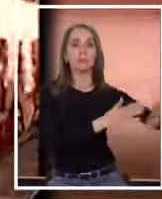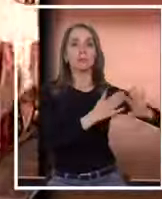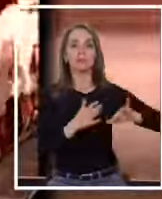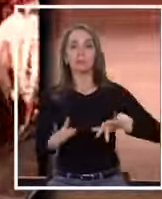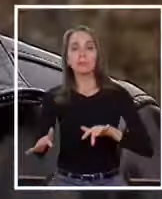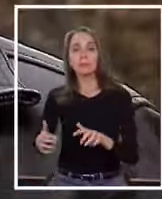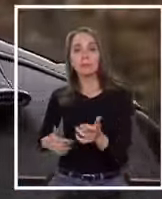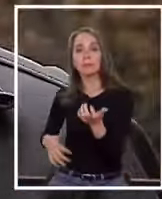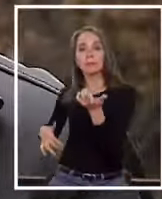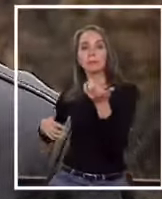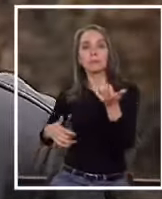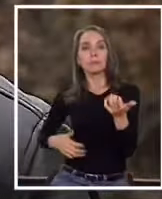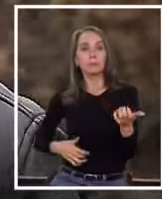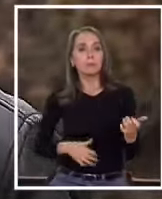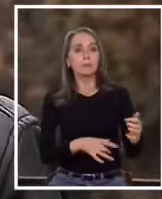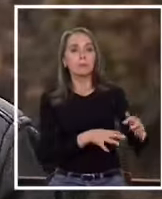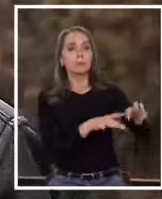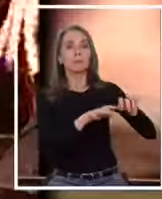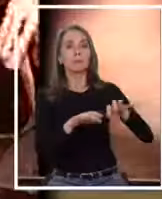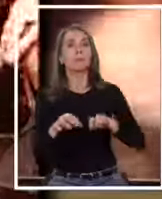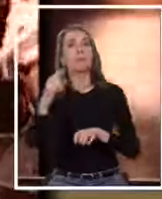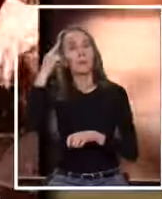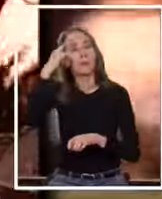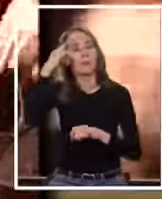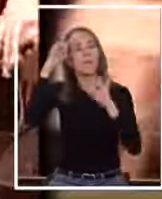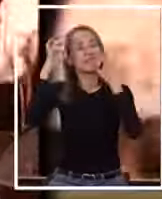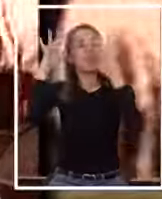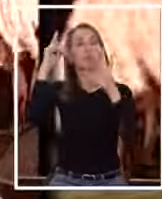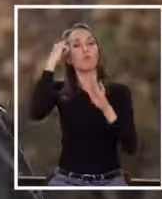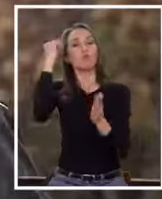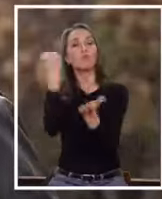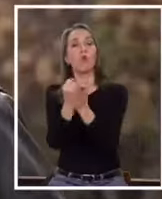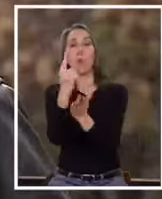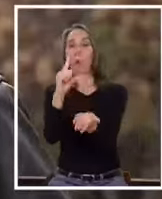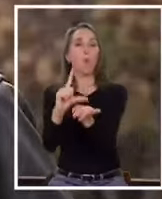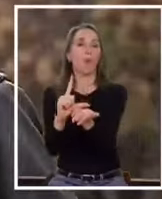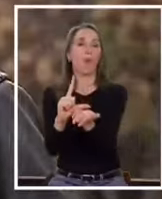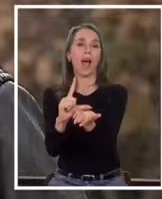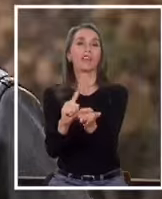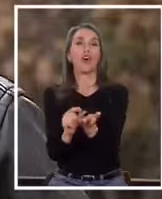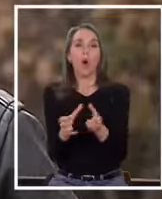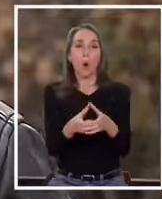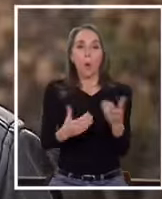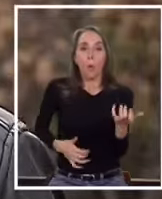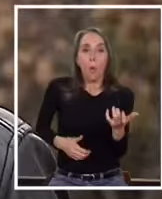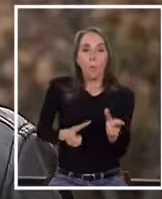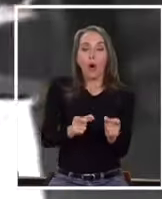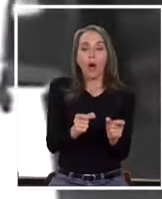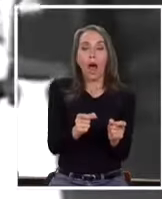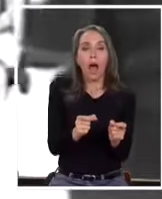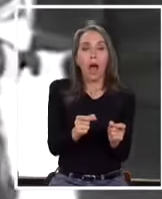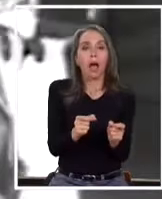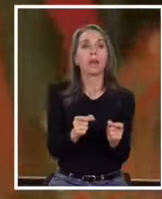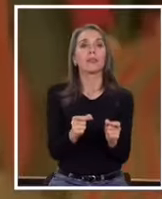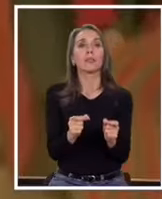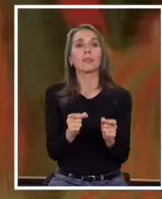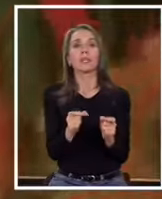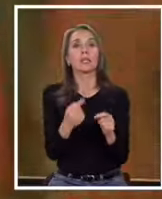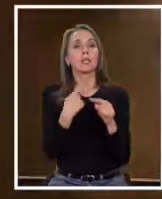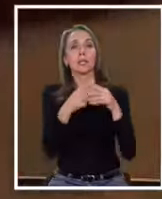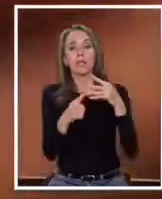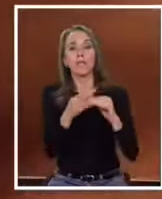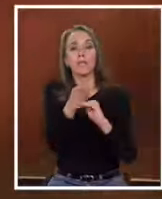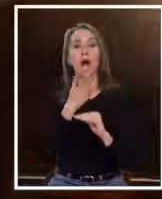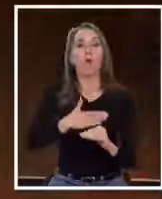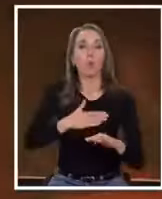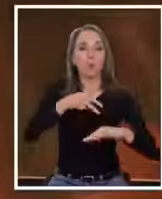Es difícil pensar en un lugar exacto que quede, ¿no? Lo que pasa con los Jaivas es que uno no le llama tanto la atención como debería. Tocan mucho en